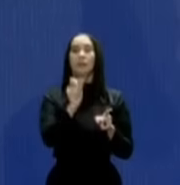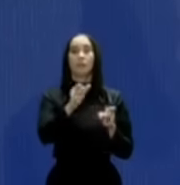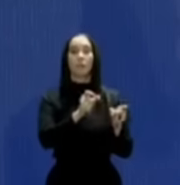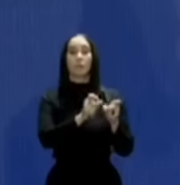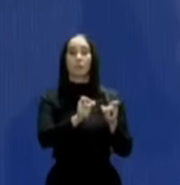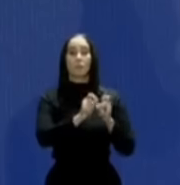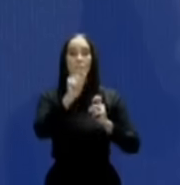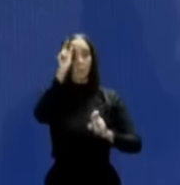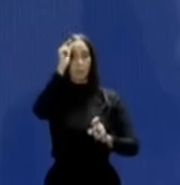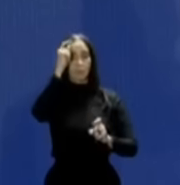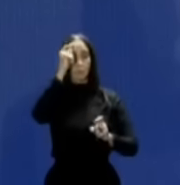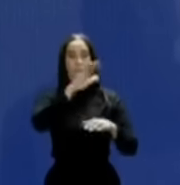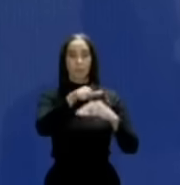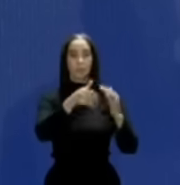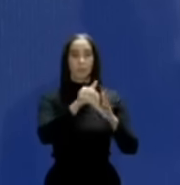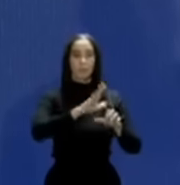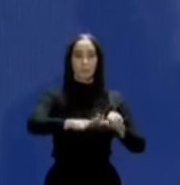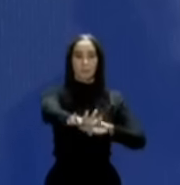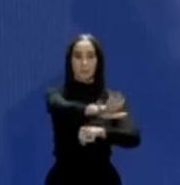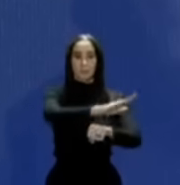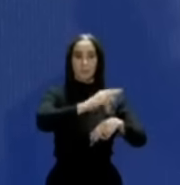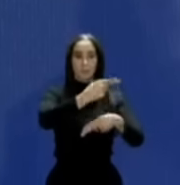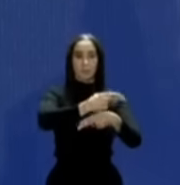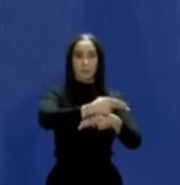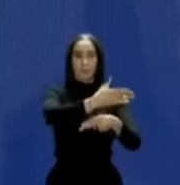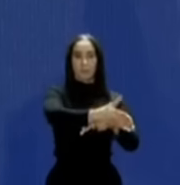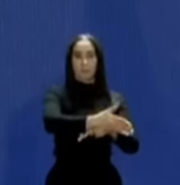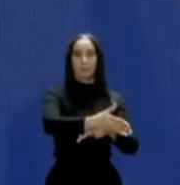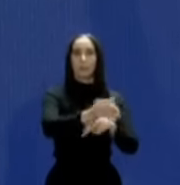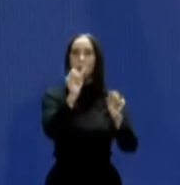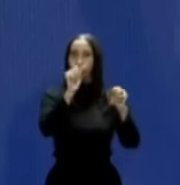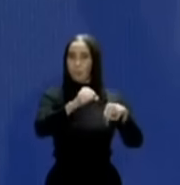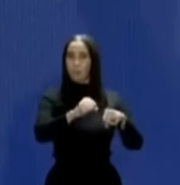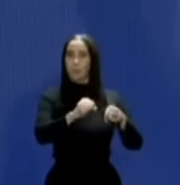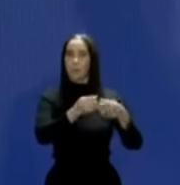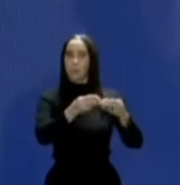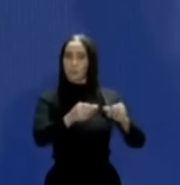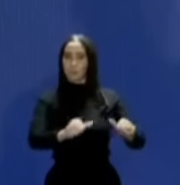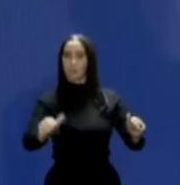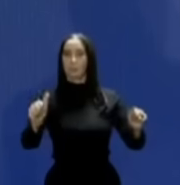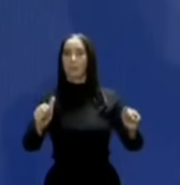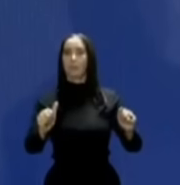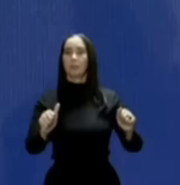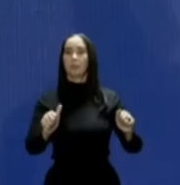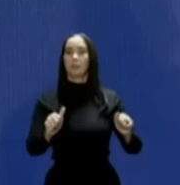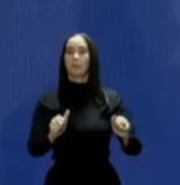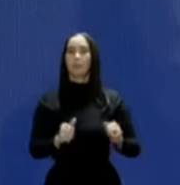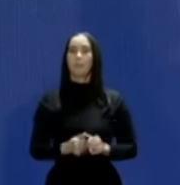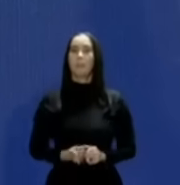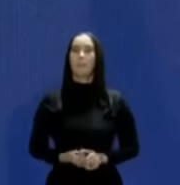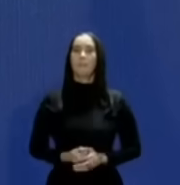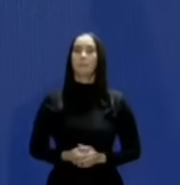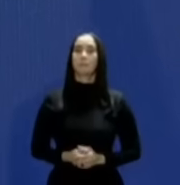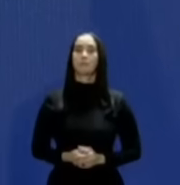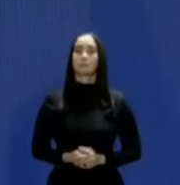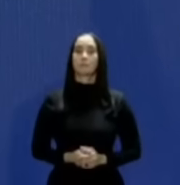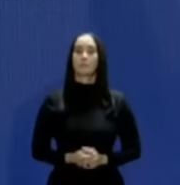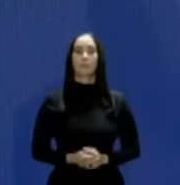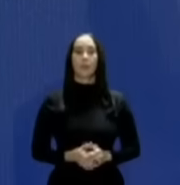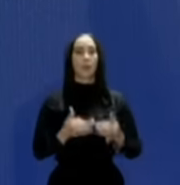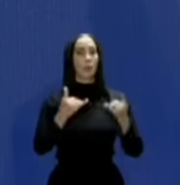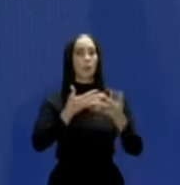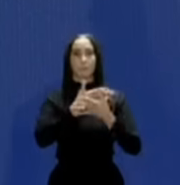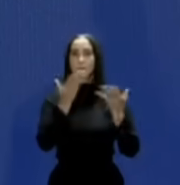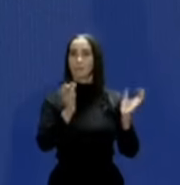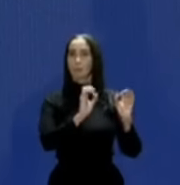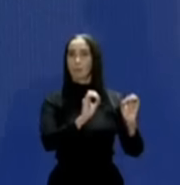del gobierno a todo el territorio haitiano y tenía forma de hacerlo. Eso no está ahora, eso no existe